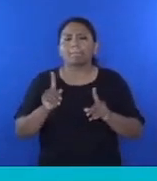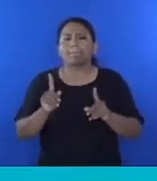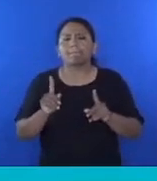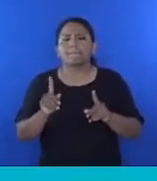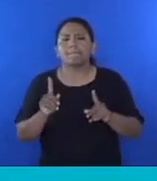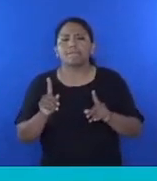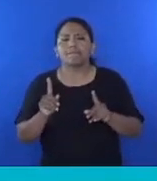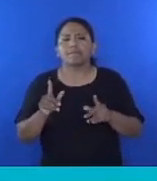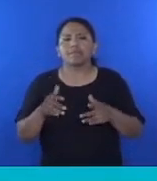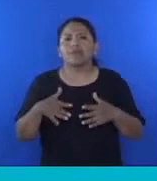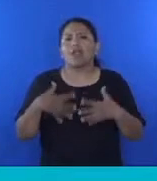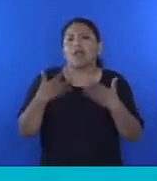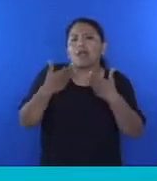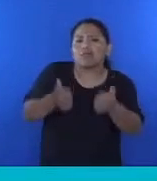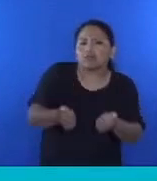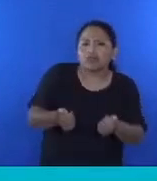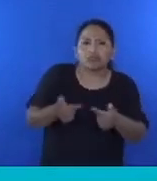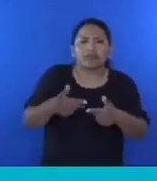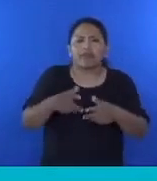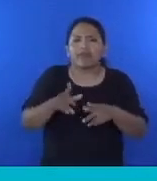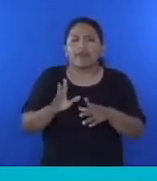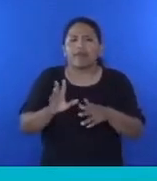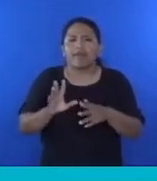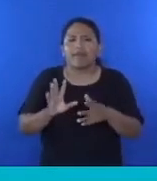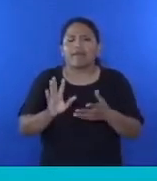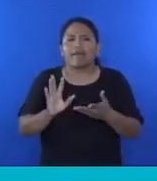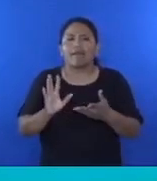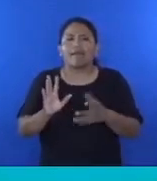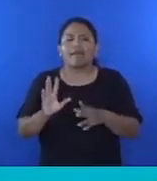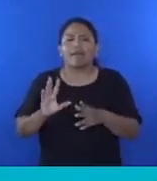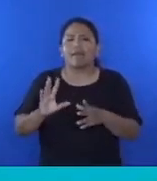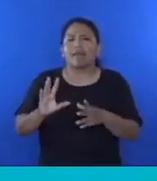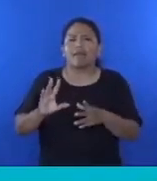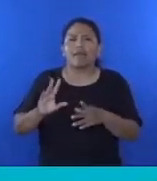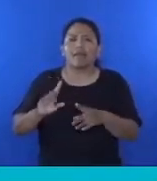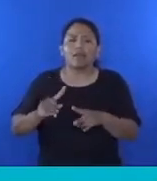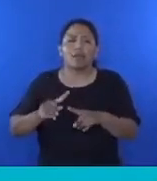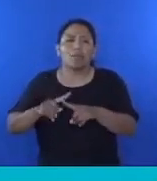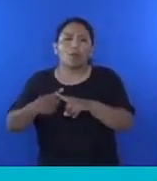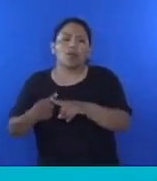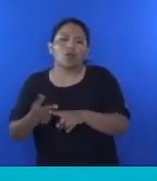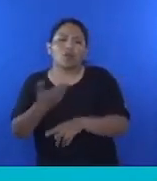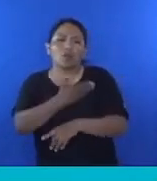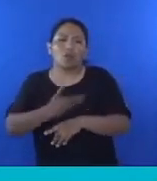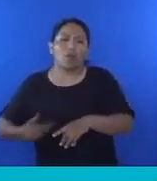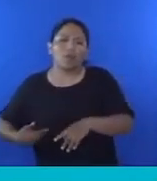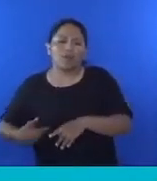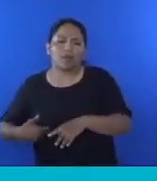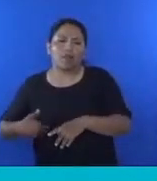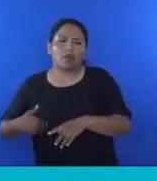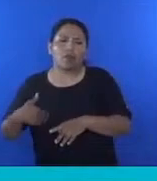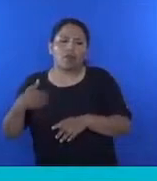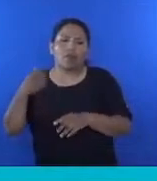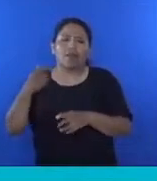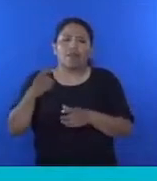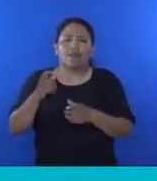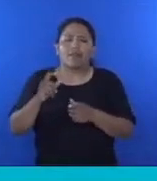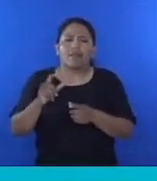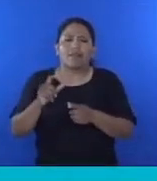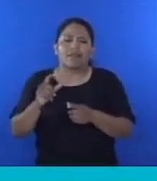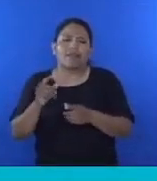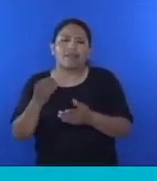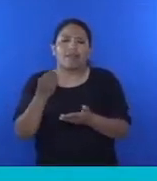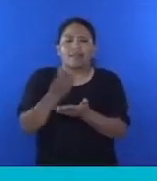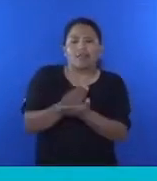para apoyar el posicionamiento político de un gobernador que trabaja de candidato a